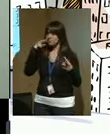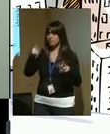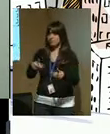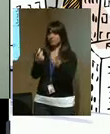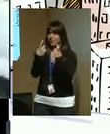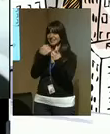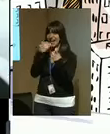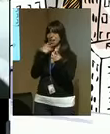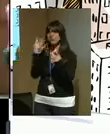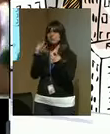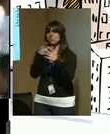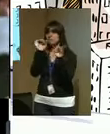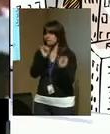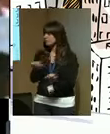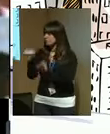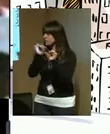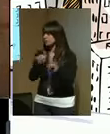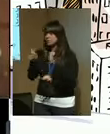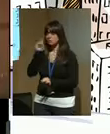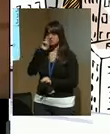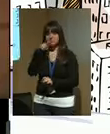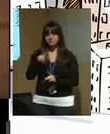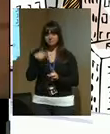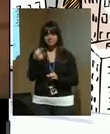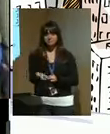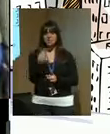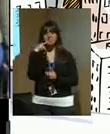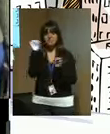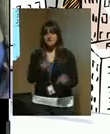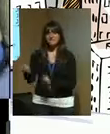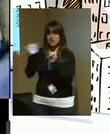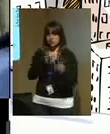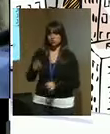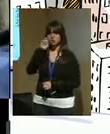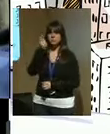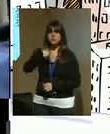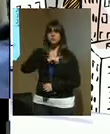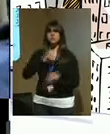defender a un turista. Defensoría del Turista. Somos un...